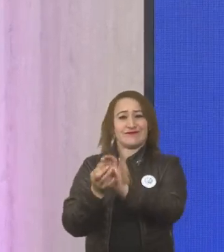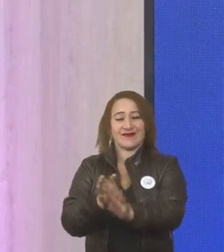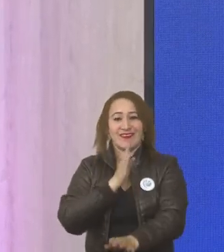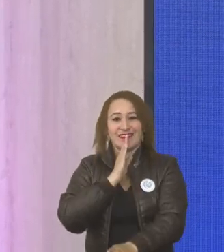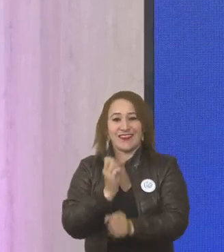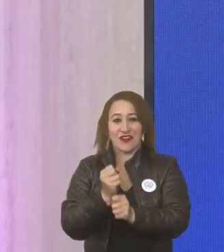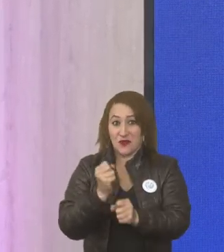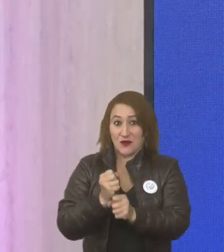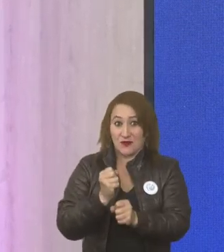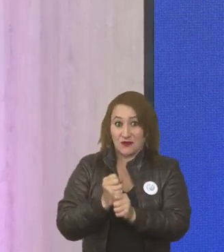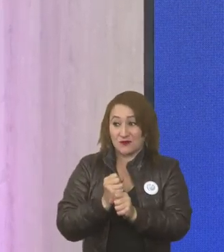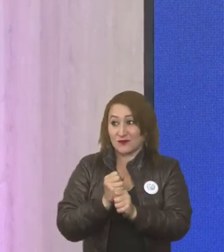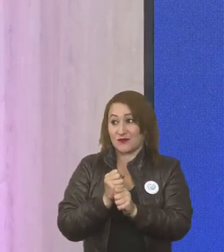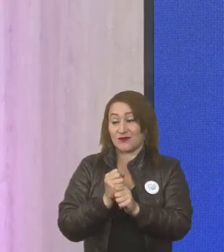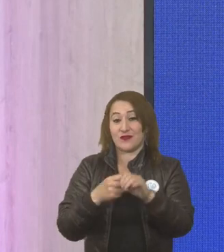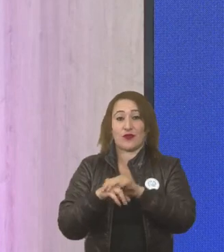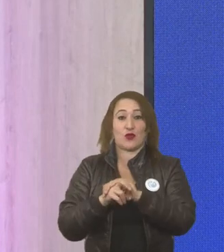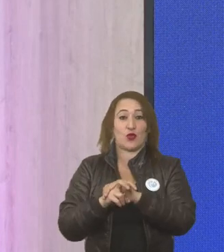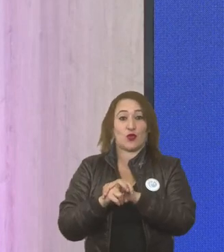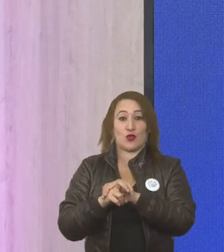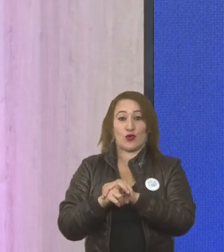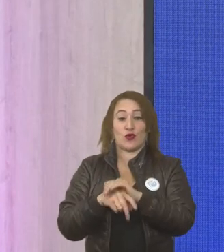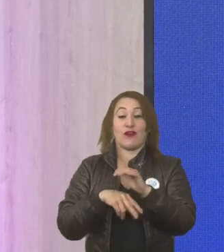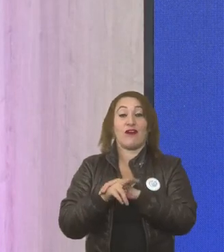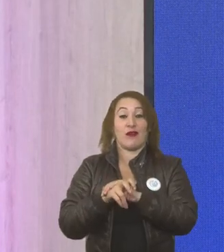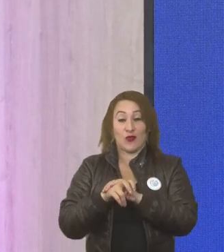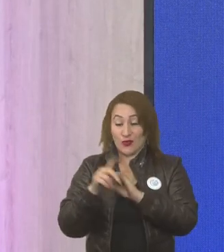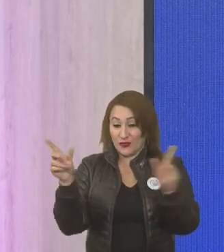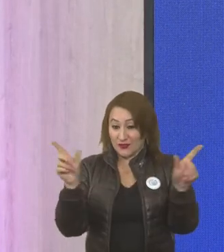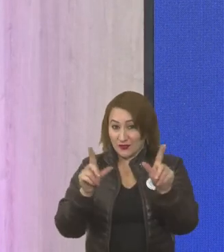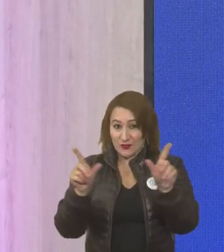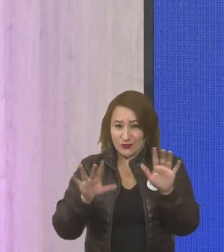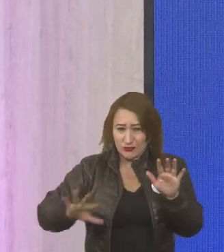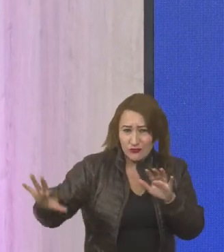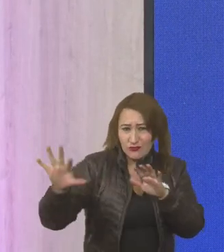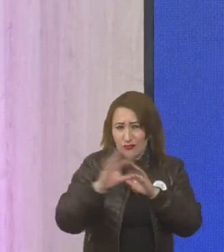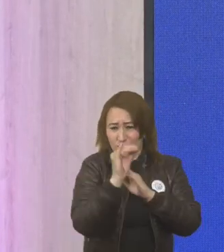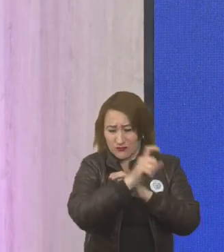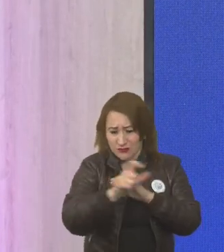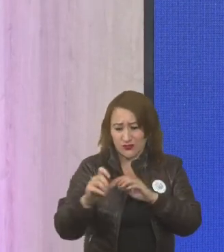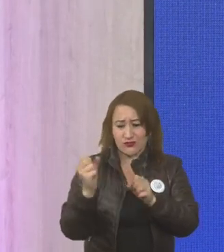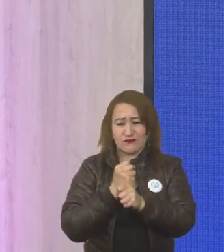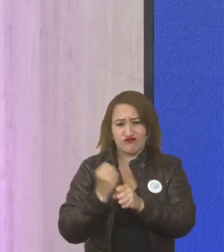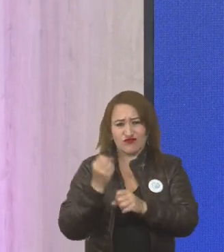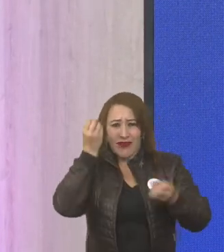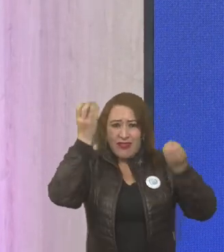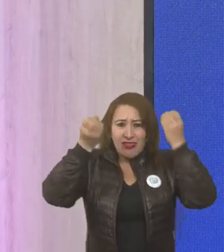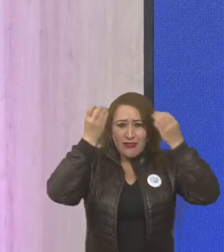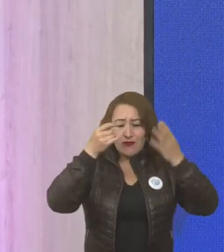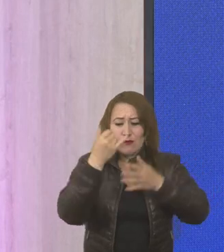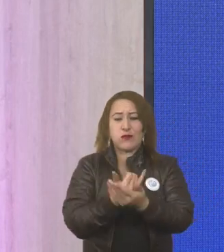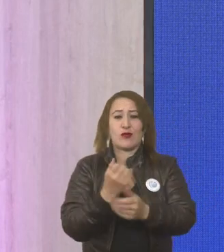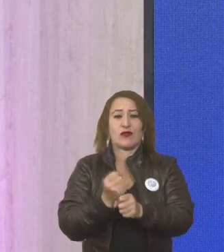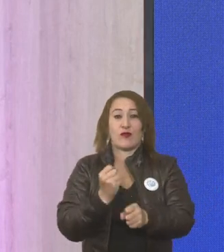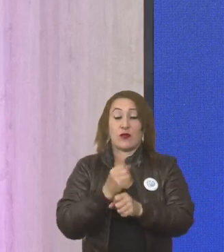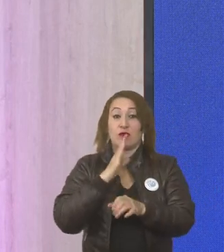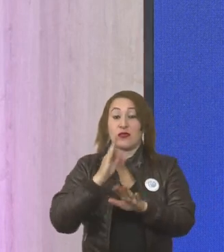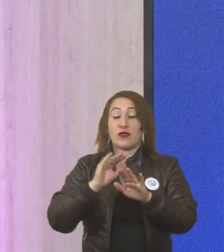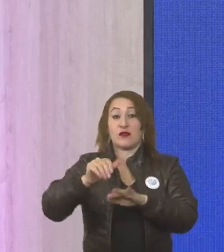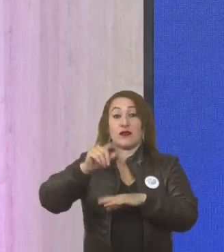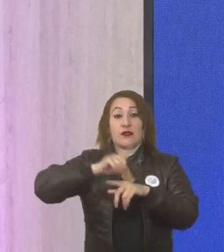Caracol Televisión. Y Caracol Televisión, de la mano de toda esa gente que trabaja ahí, de los creativos que trabajan ahí encabezados por Juana